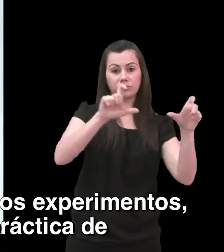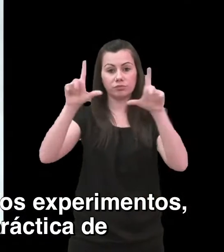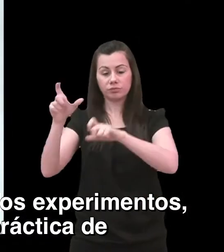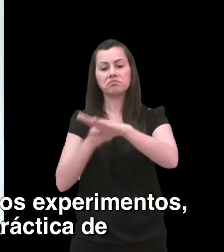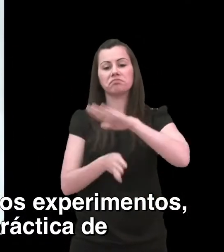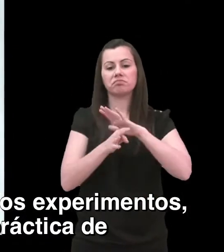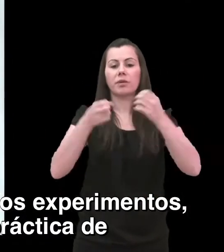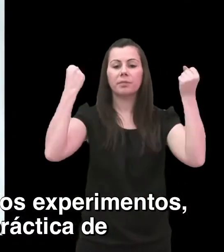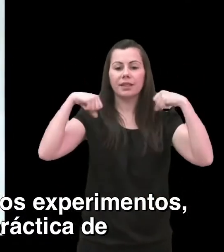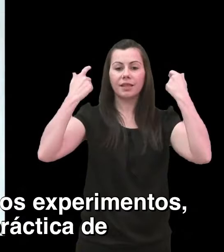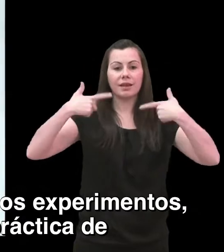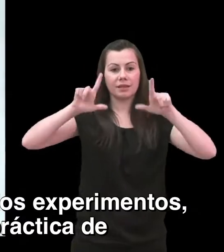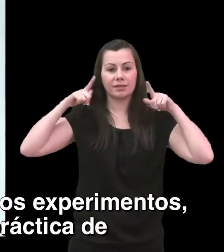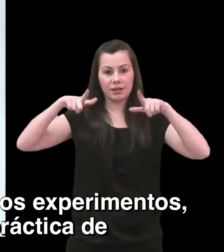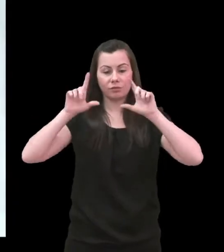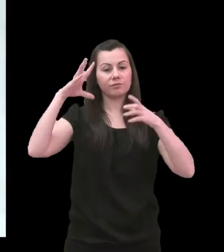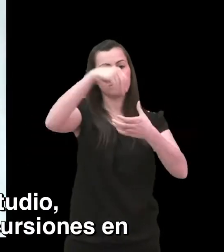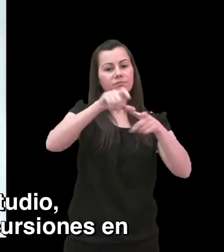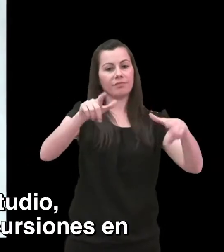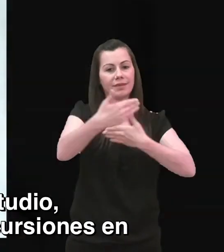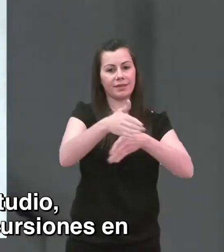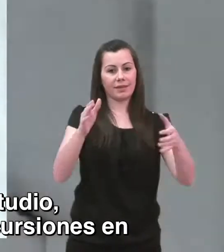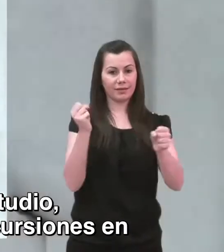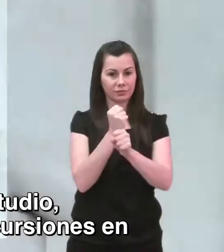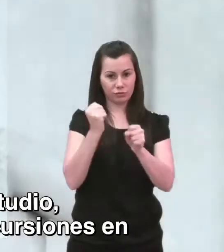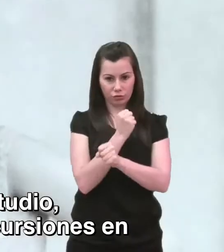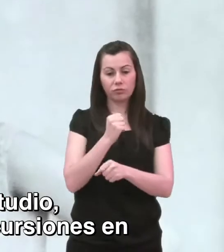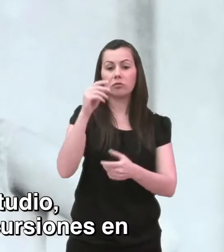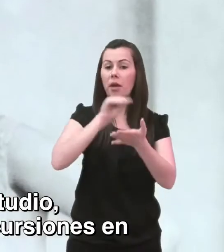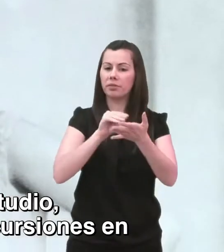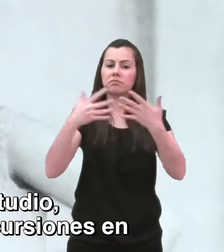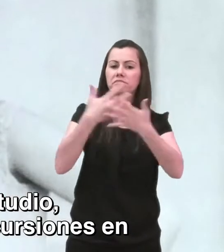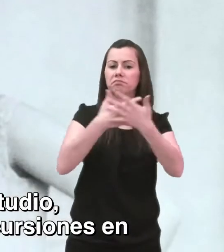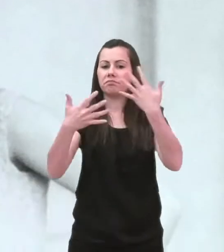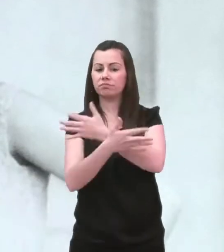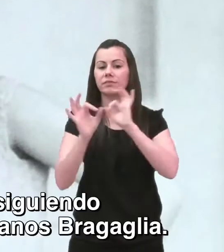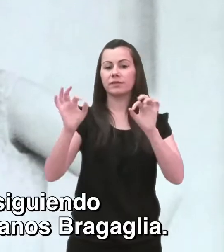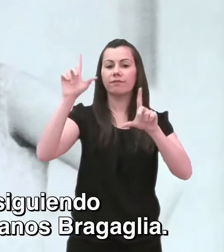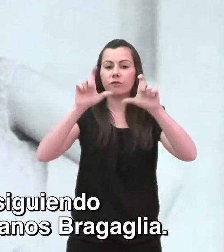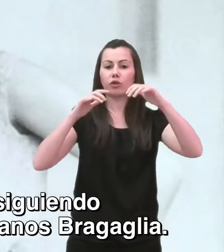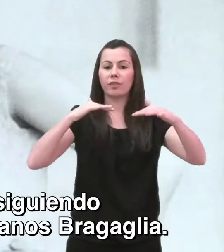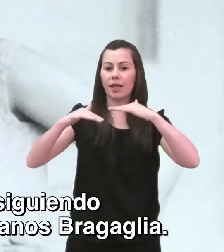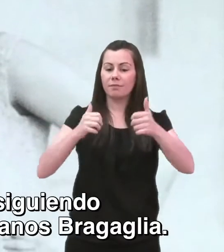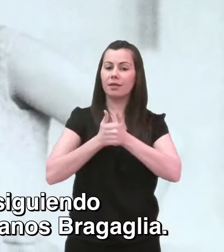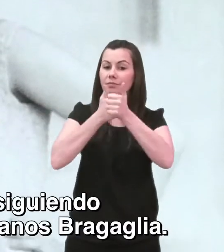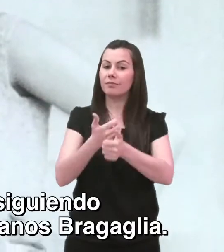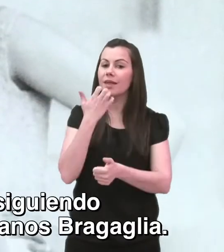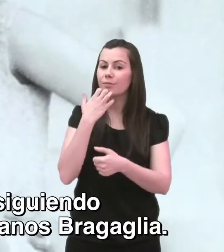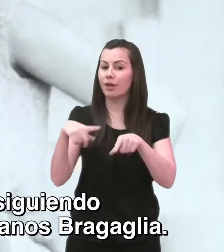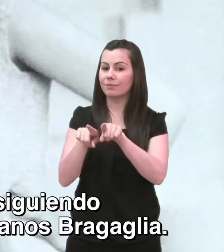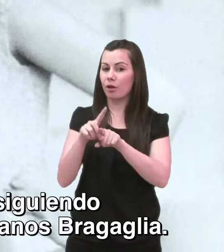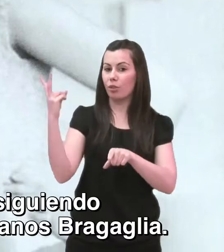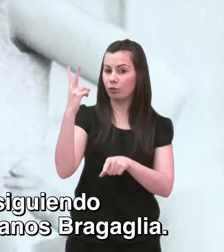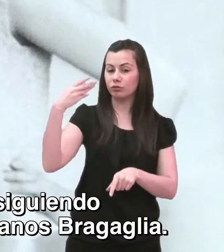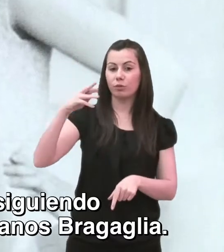estos dos experimentos, continuó con la práctica de retrato de estudio, que alternó con incursiones en la fotodinámica siguiendo el ejemplo